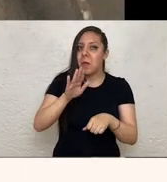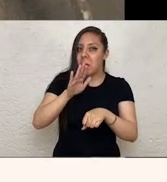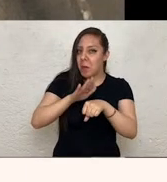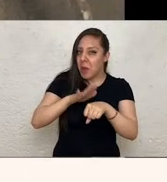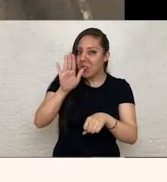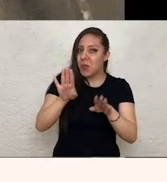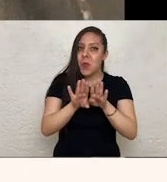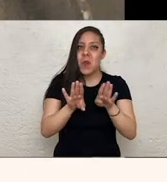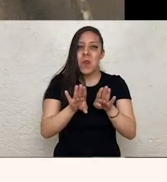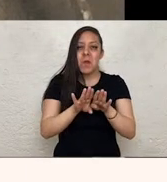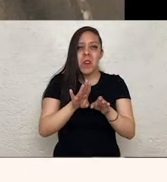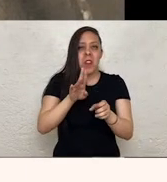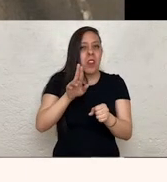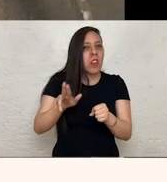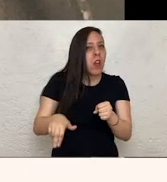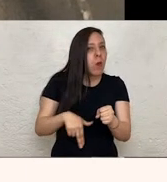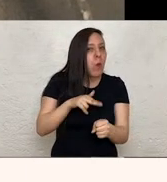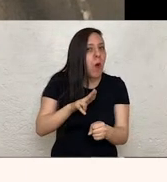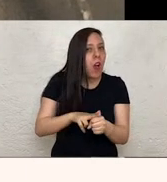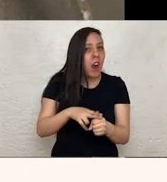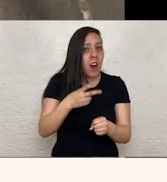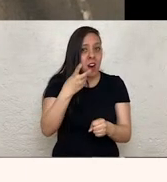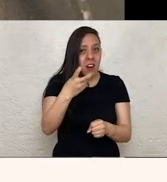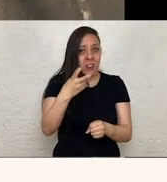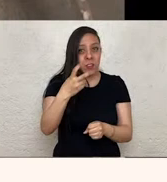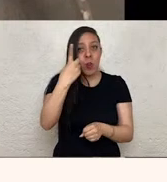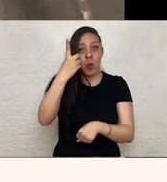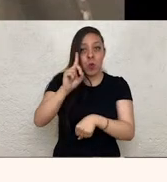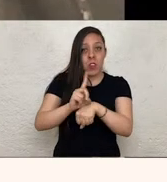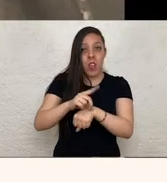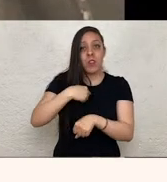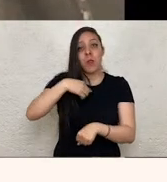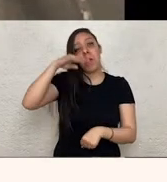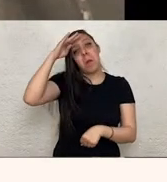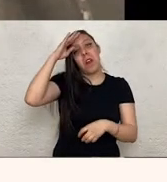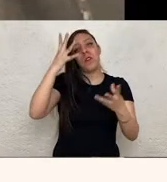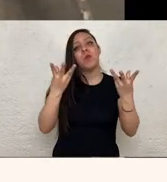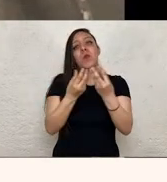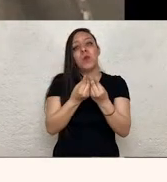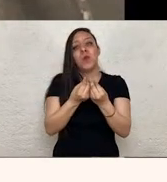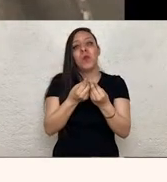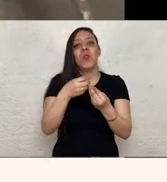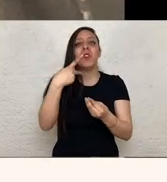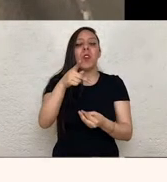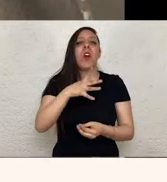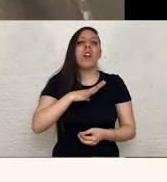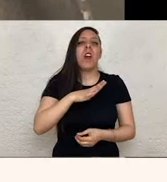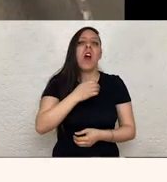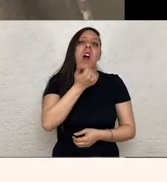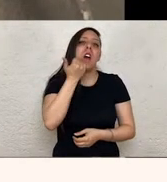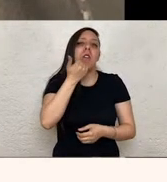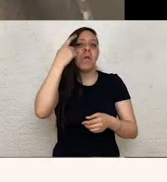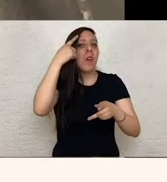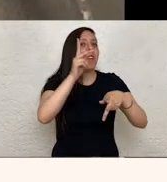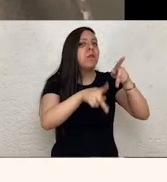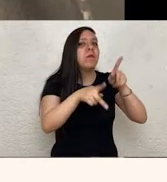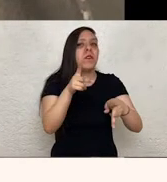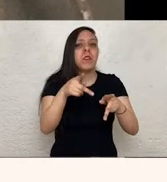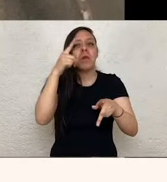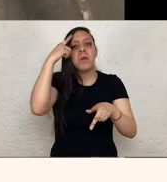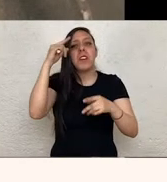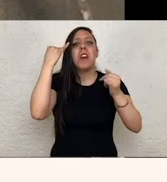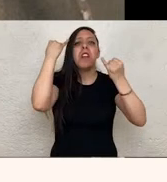más corriente casi. Y yo estaba pensando un día, hablando con estudiantes mismos,